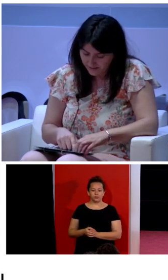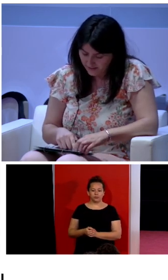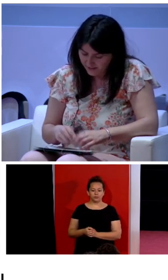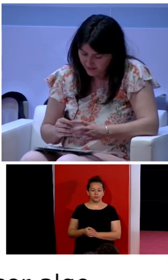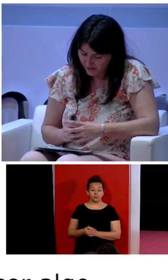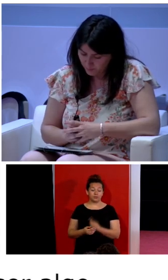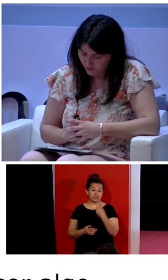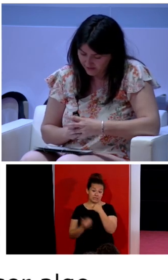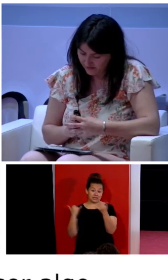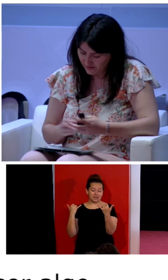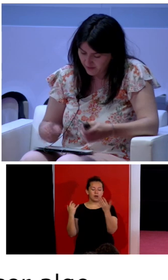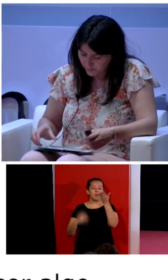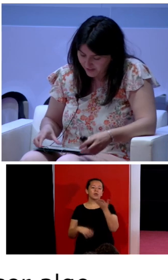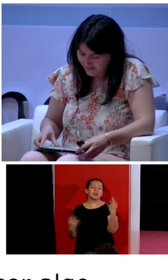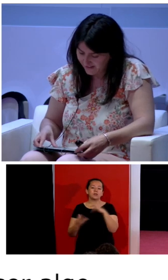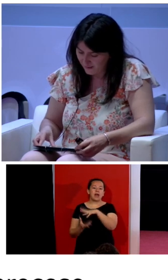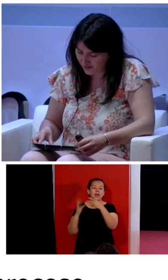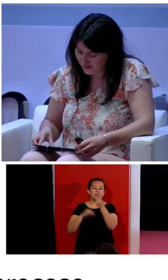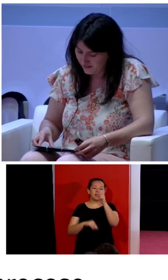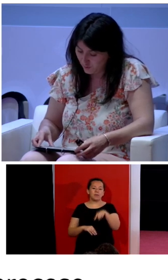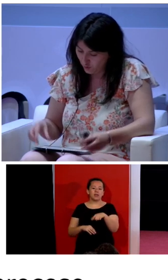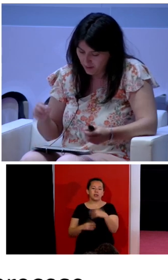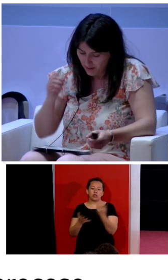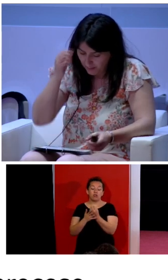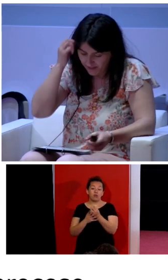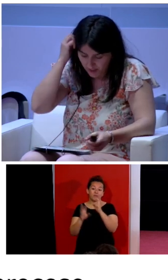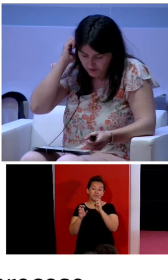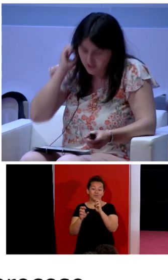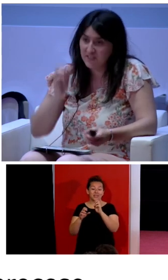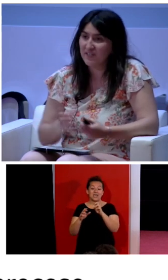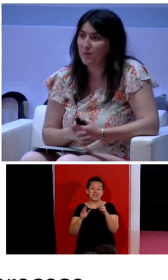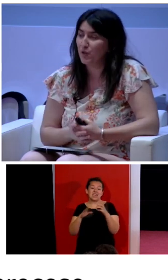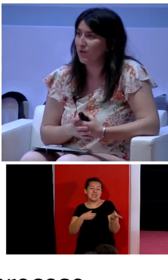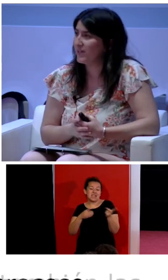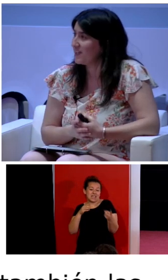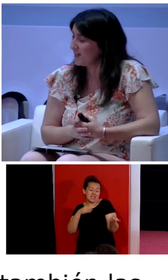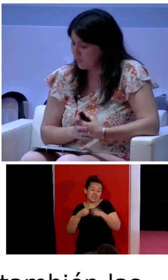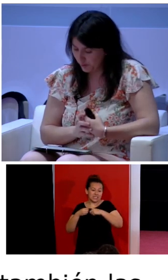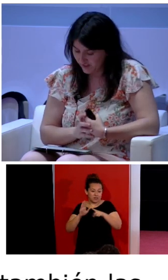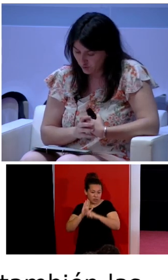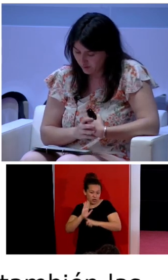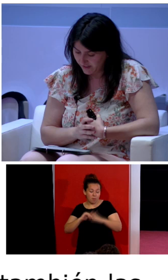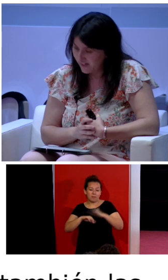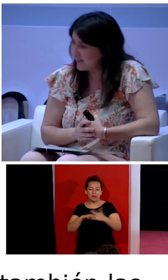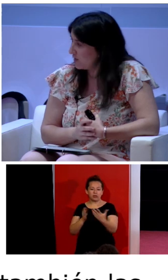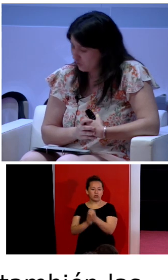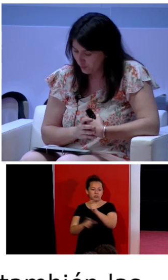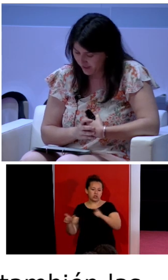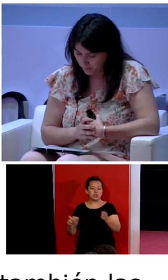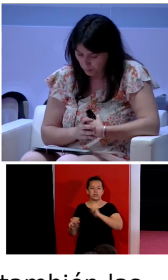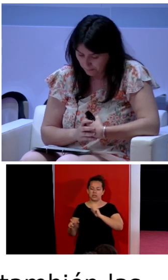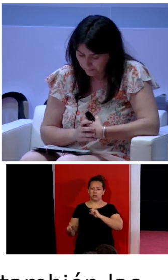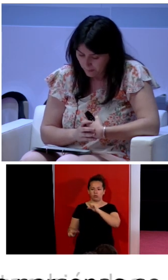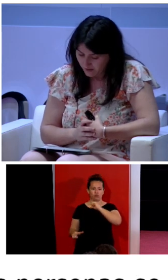En esta línea, es importante adaptar también las instancias de inscripción para que las personas se sientan protagonistas en el proceso y ganen en